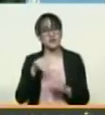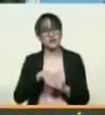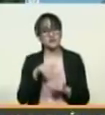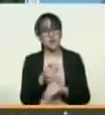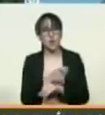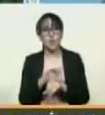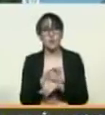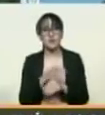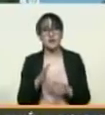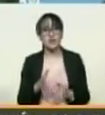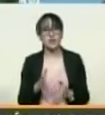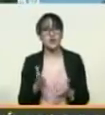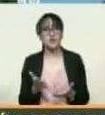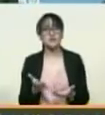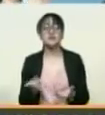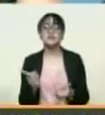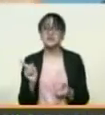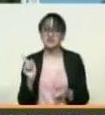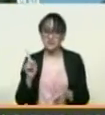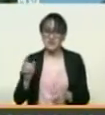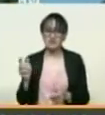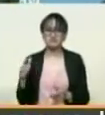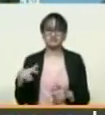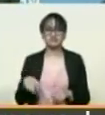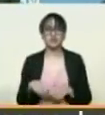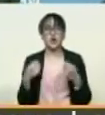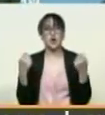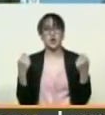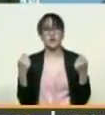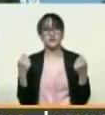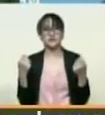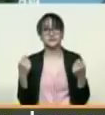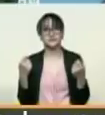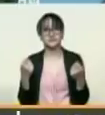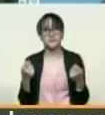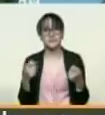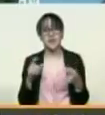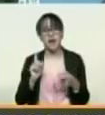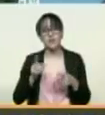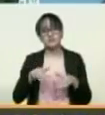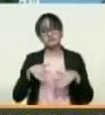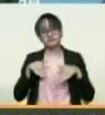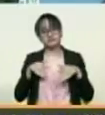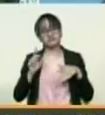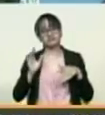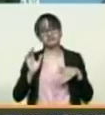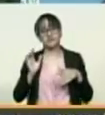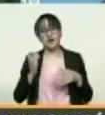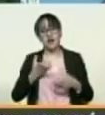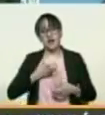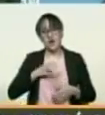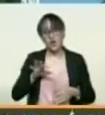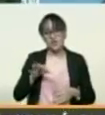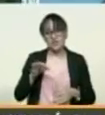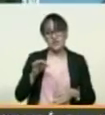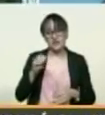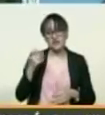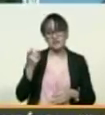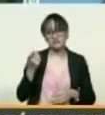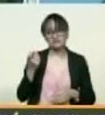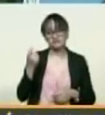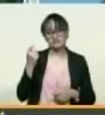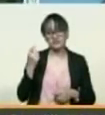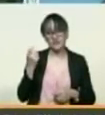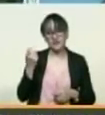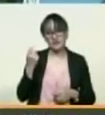gobernadores, cuando se vieron derrotados también por esta vía, comenzaron a retirarse, algunos se retiraron de las elecciones de alcaldes. Y luego,